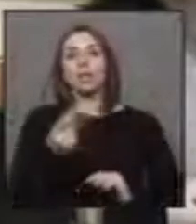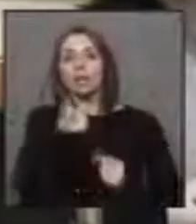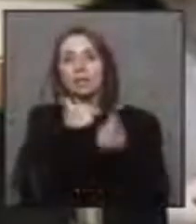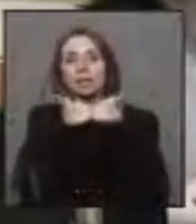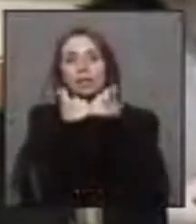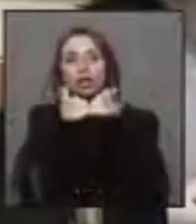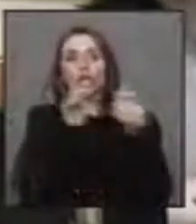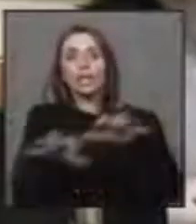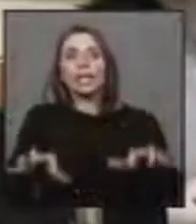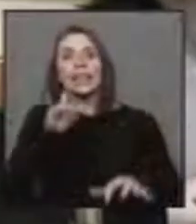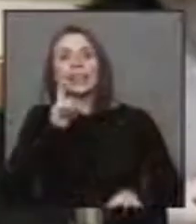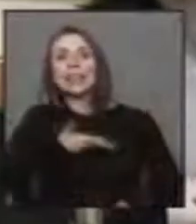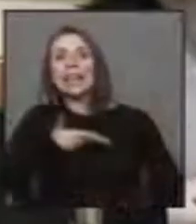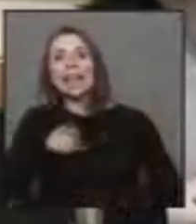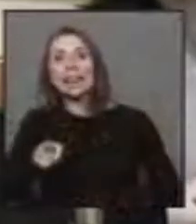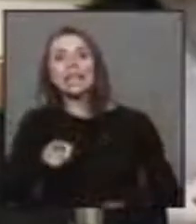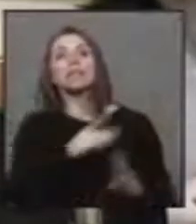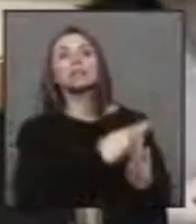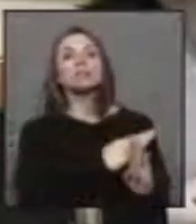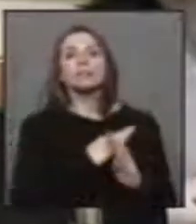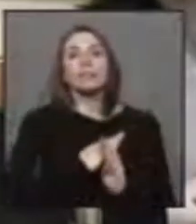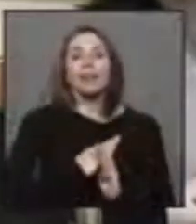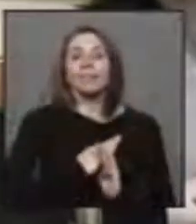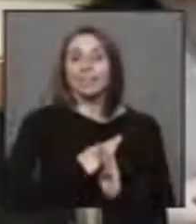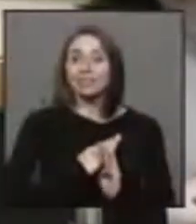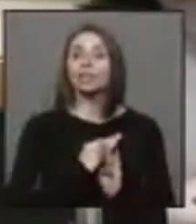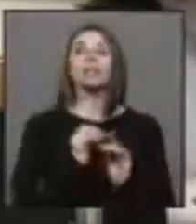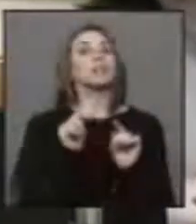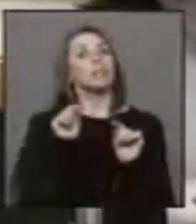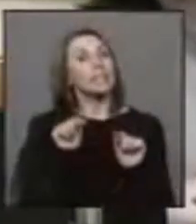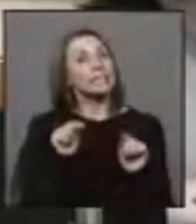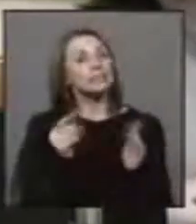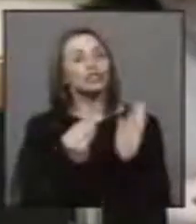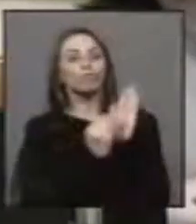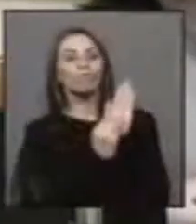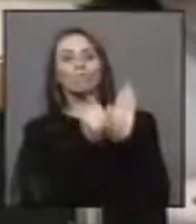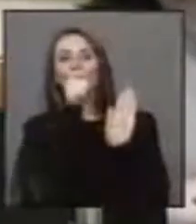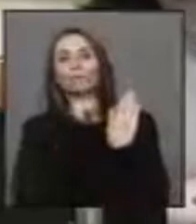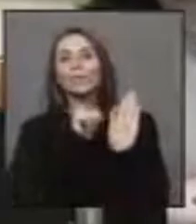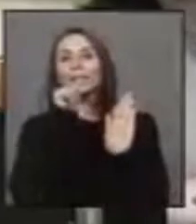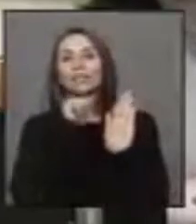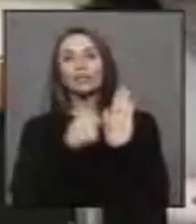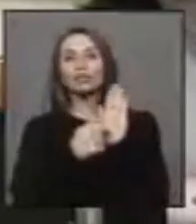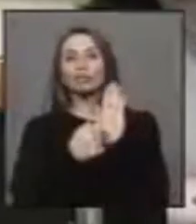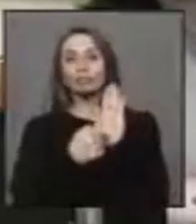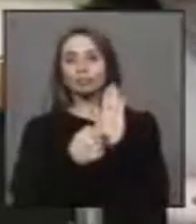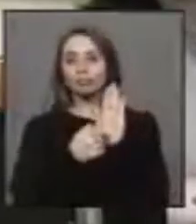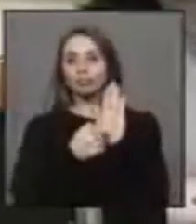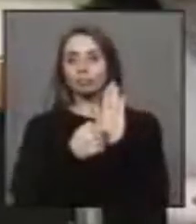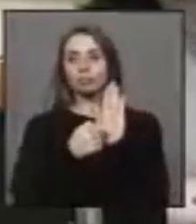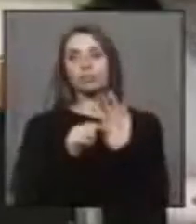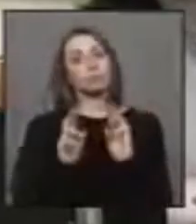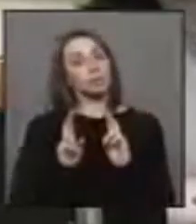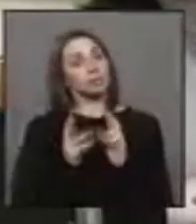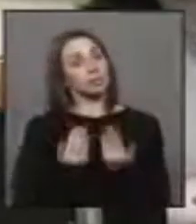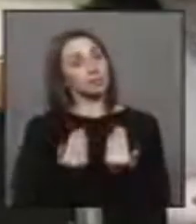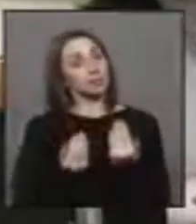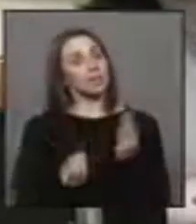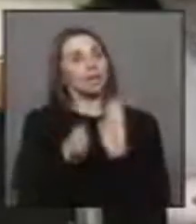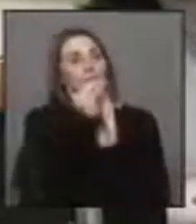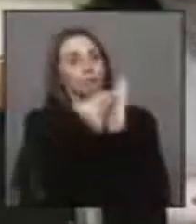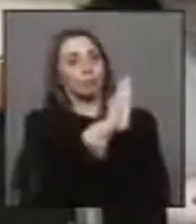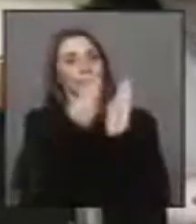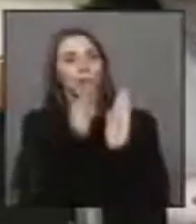o económicas eso presidente Me parece que algo que faltó en este proyecto y que Esperemos se pueda mejorar